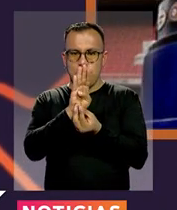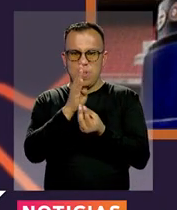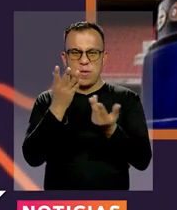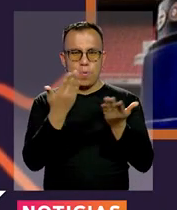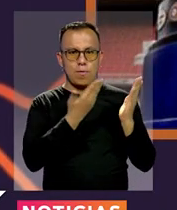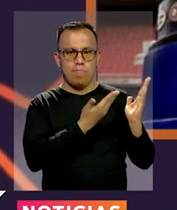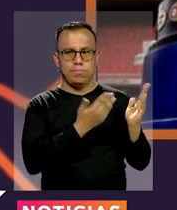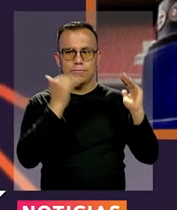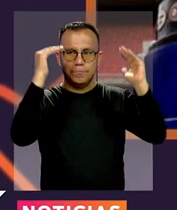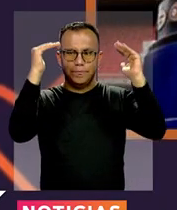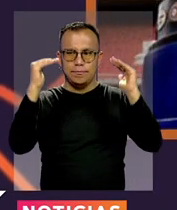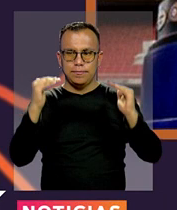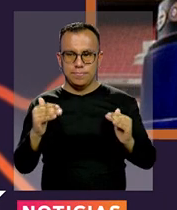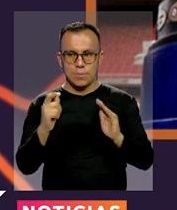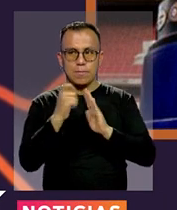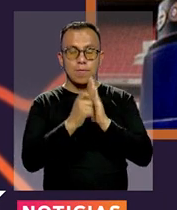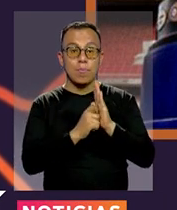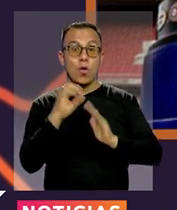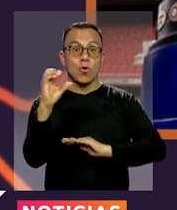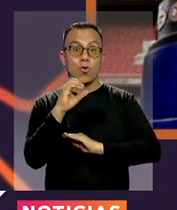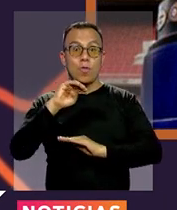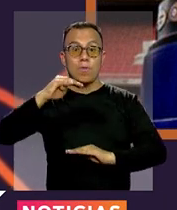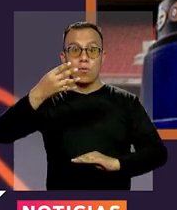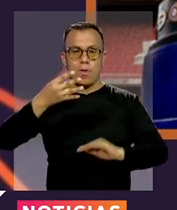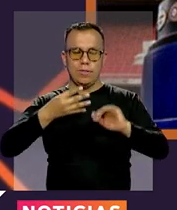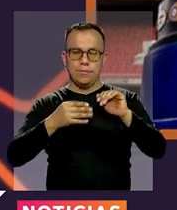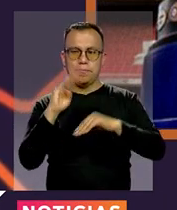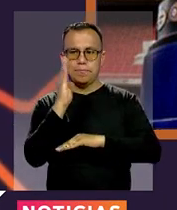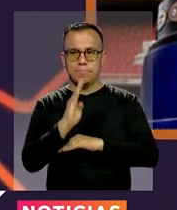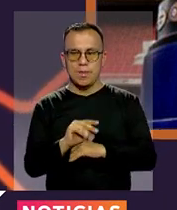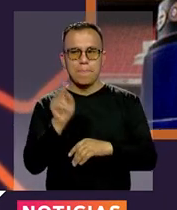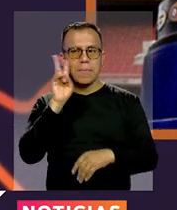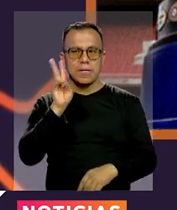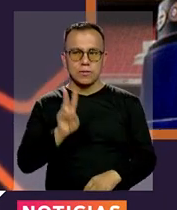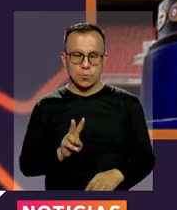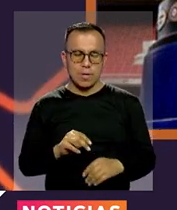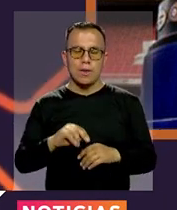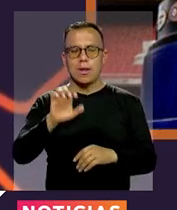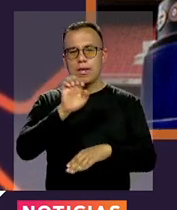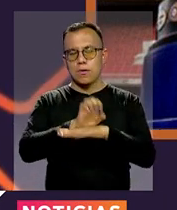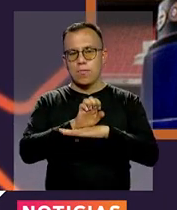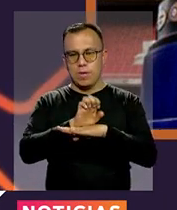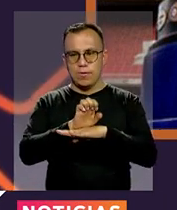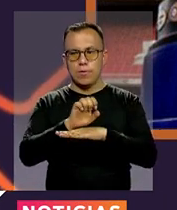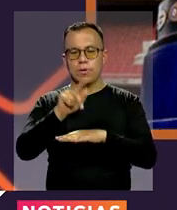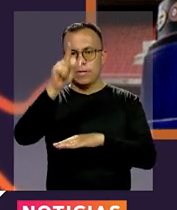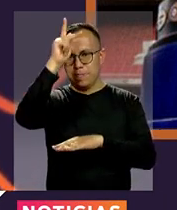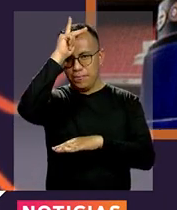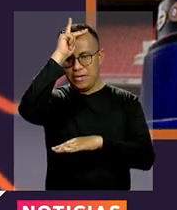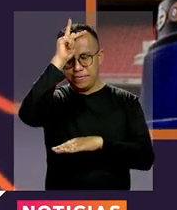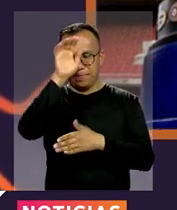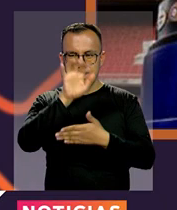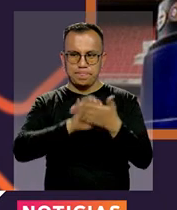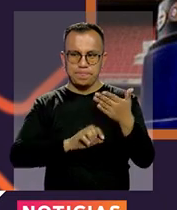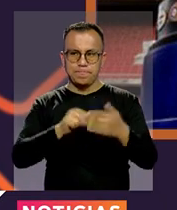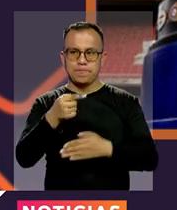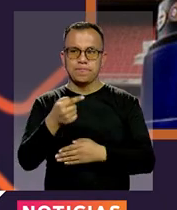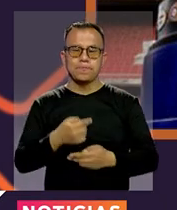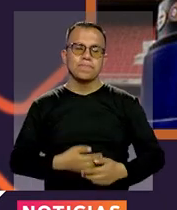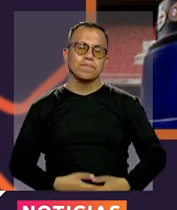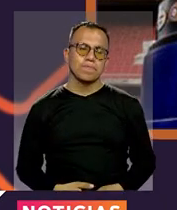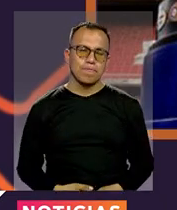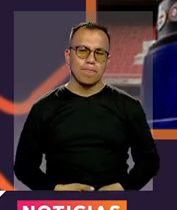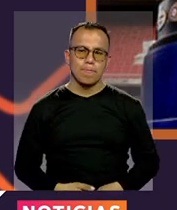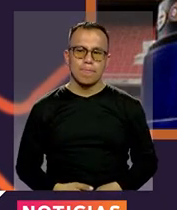con 6 puntos. Colombia segunda con 4, Venezuela tercera con 1, cuarta Ecuador sin puntos y menos 1 en la diferencia de gol.